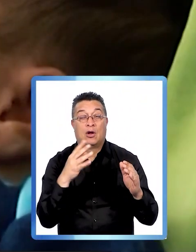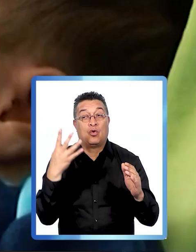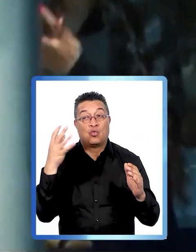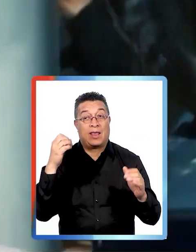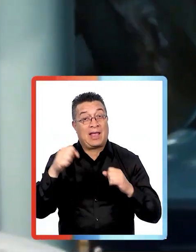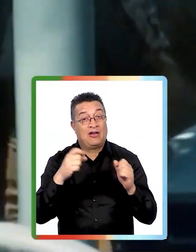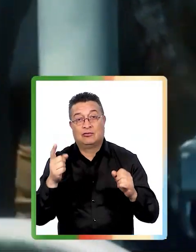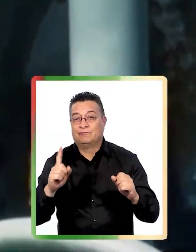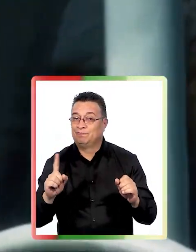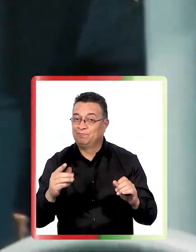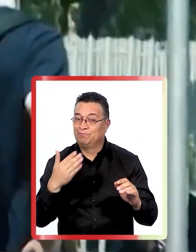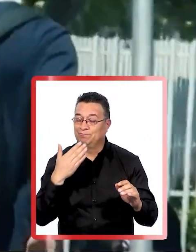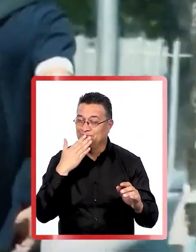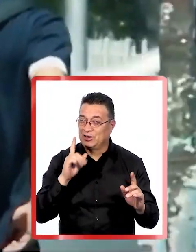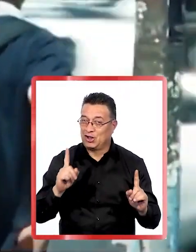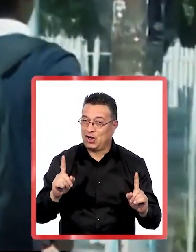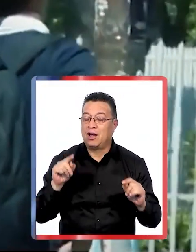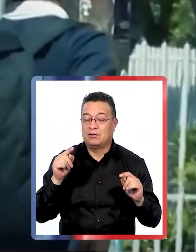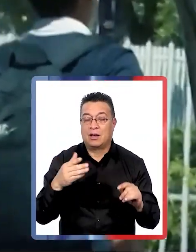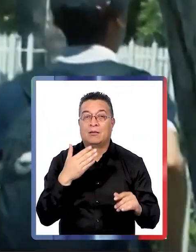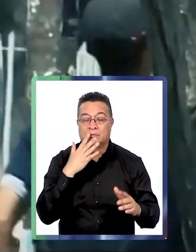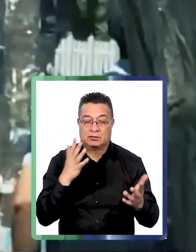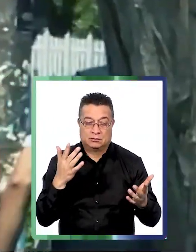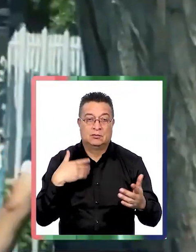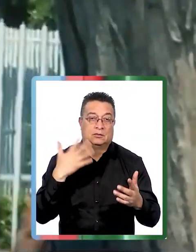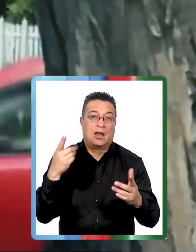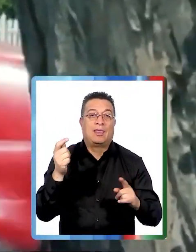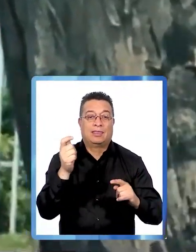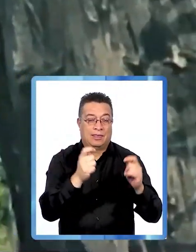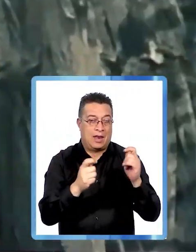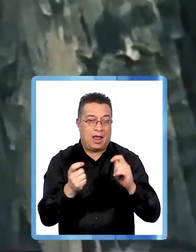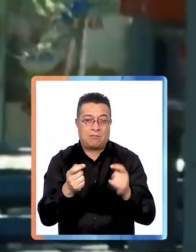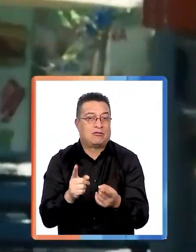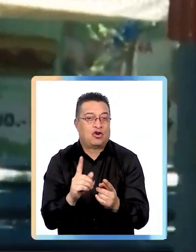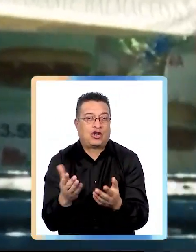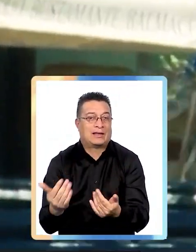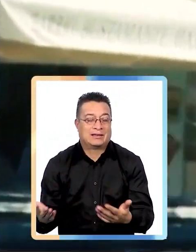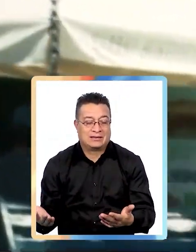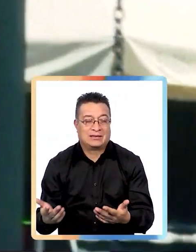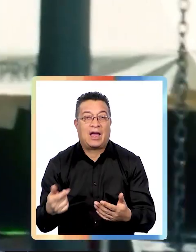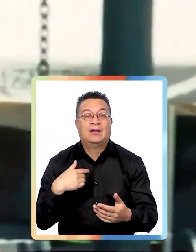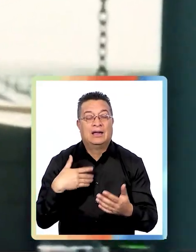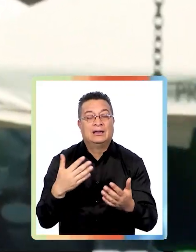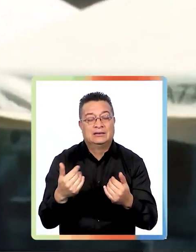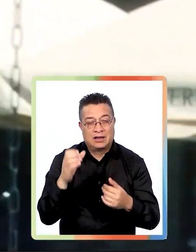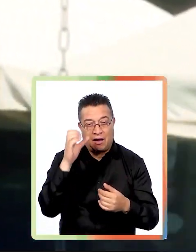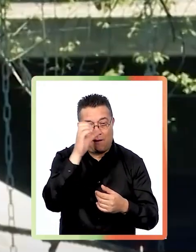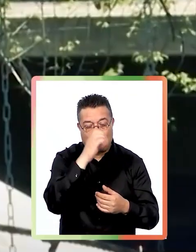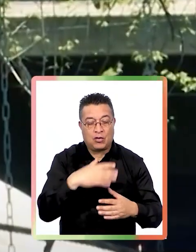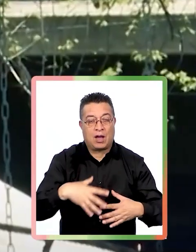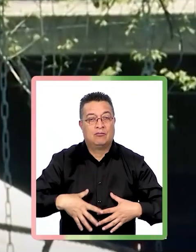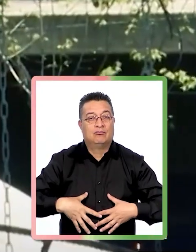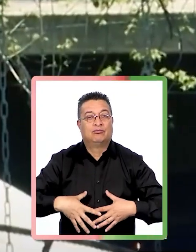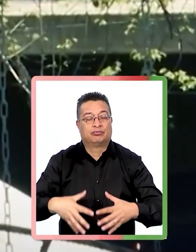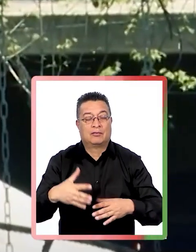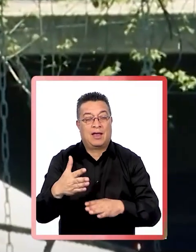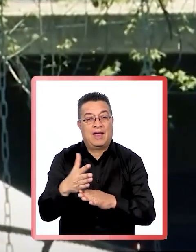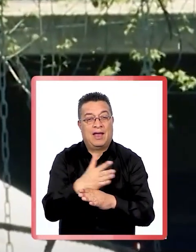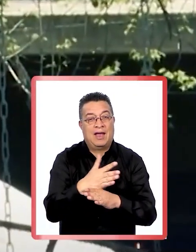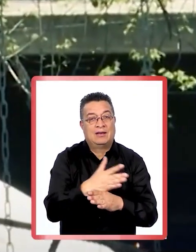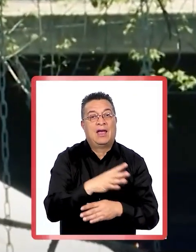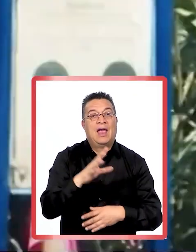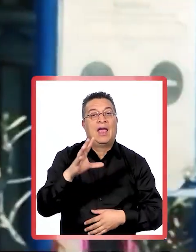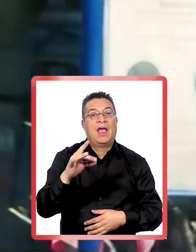edad que a los 40, bueno, no se necesita hacer inversión en terapias de fertilidad. Lo que pasa es que se necesita buscar el embarazo